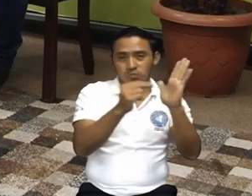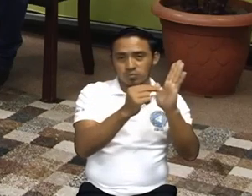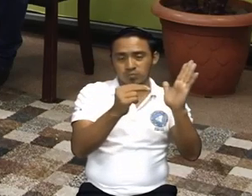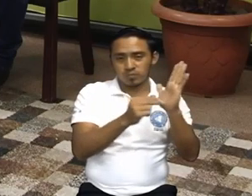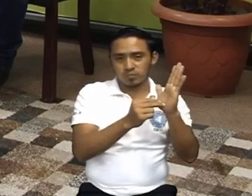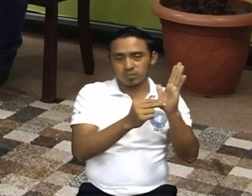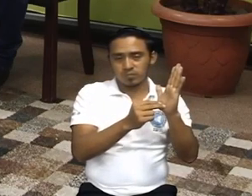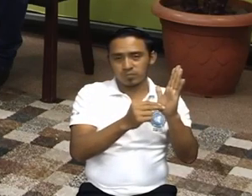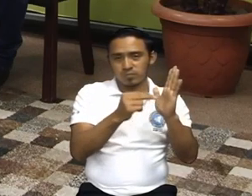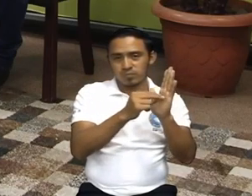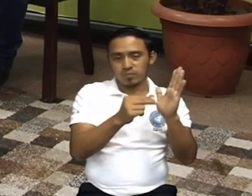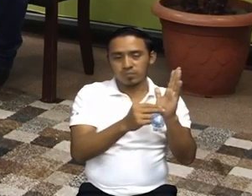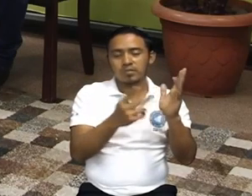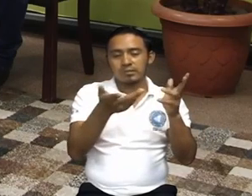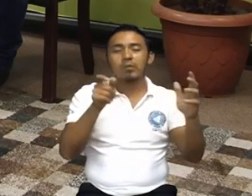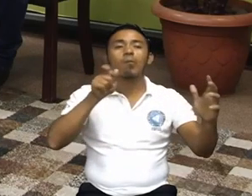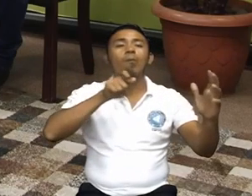queremos conectar